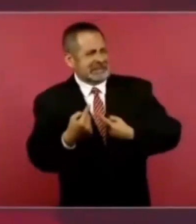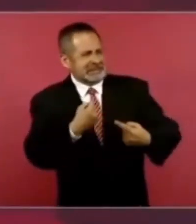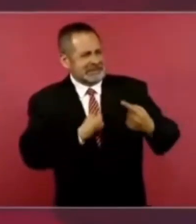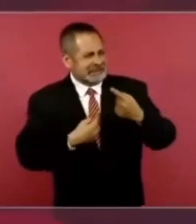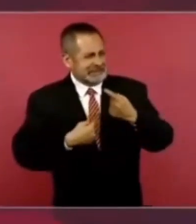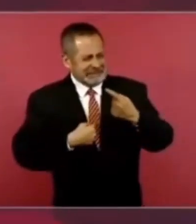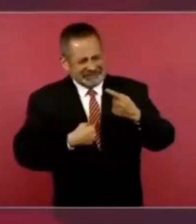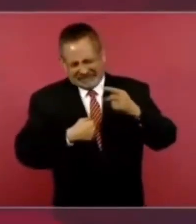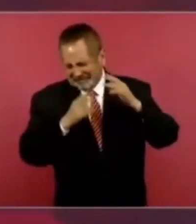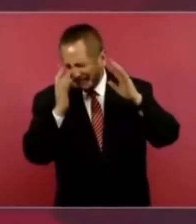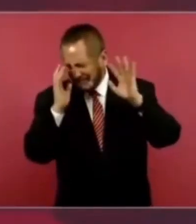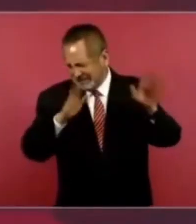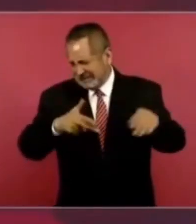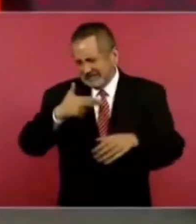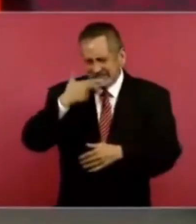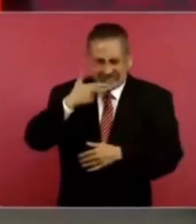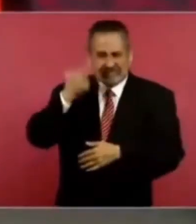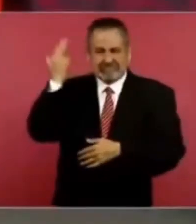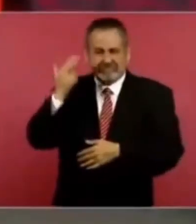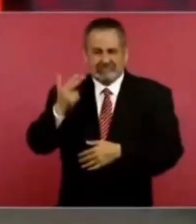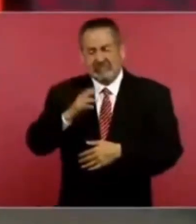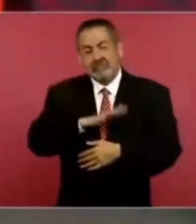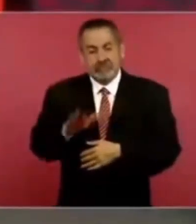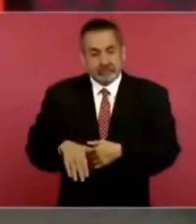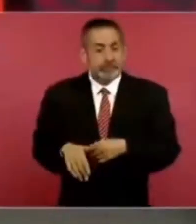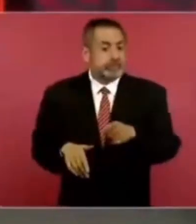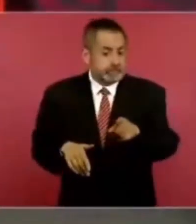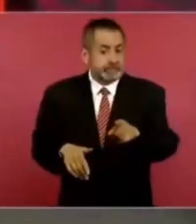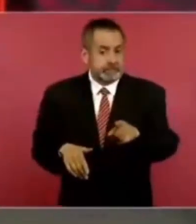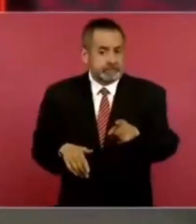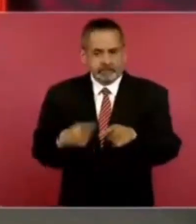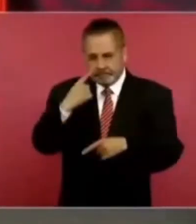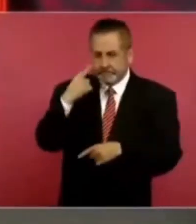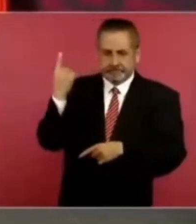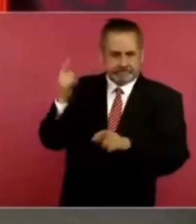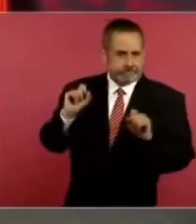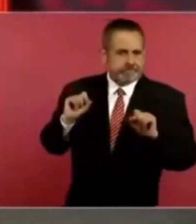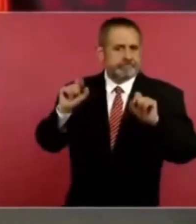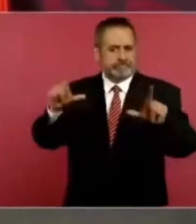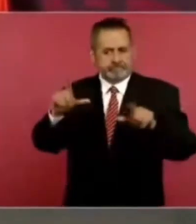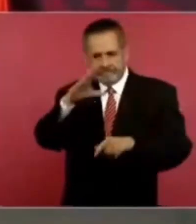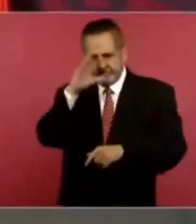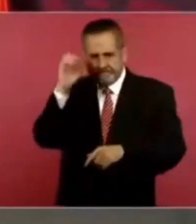después de haber sido galardonado por esta foto que vamos a ver,